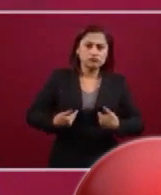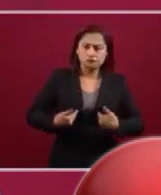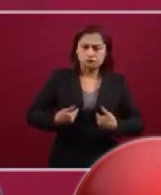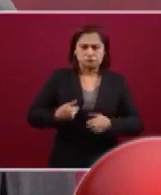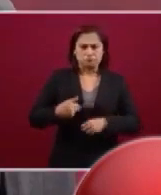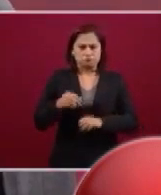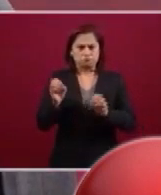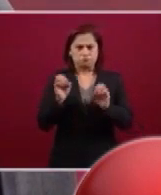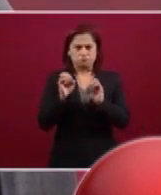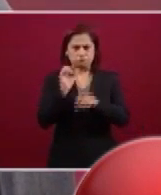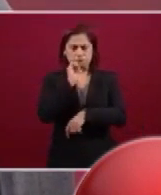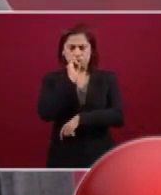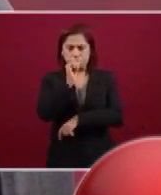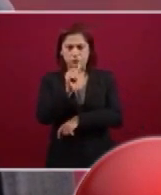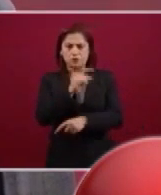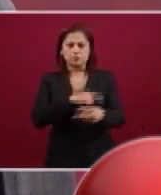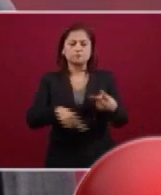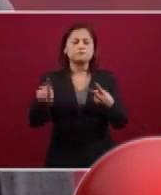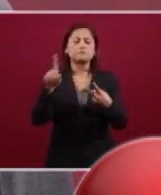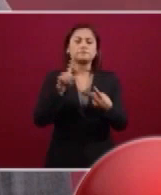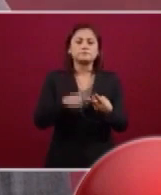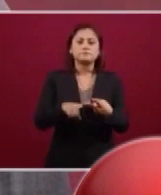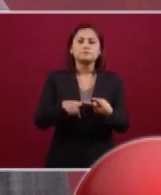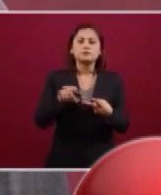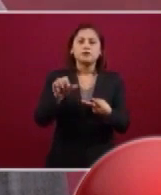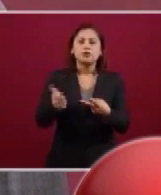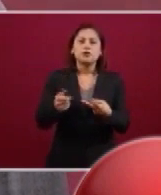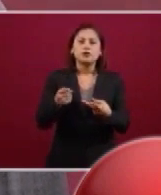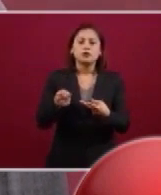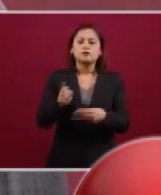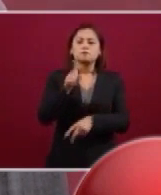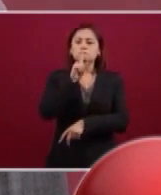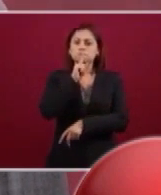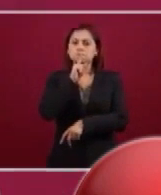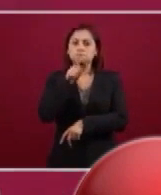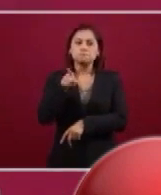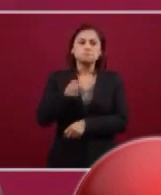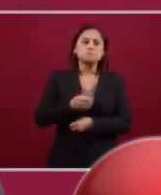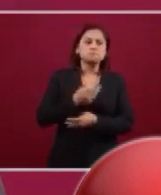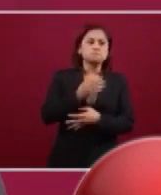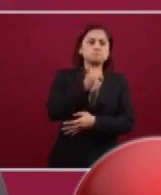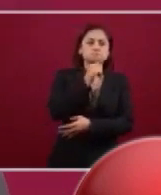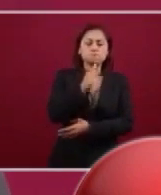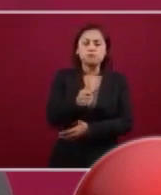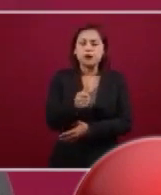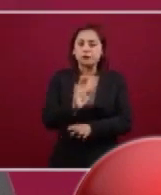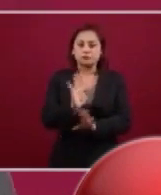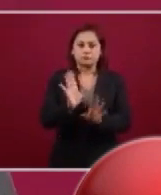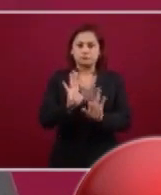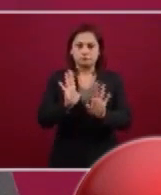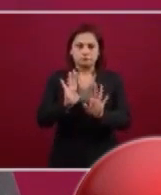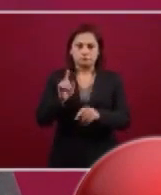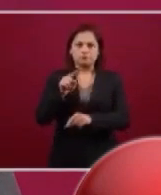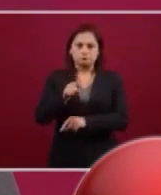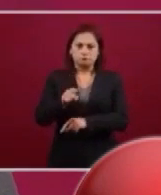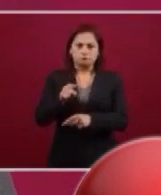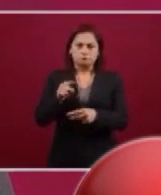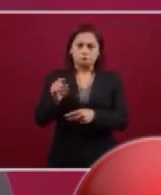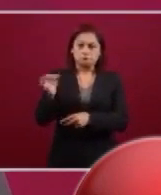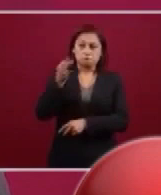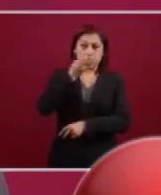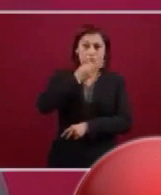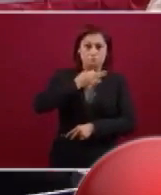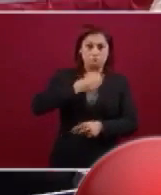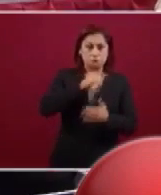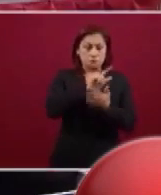y no se limitan las libertades de los ciudadanos. Ese es el informe que